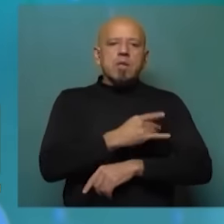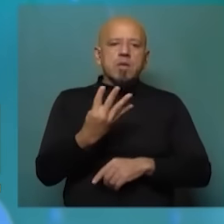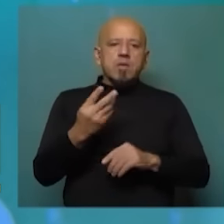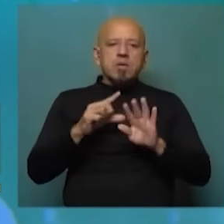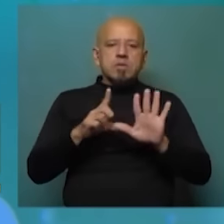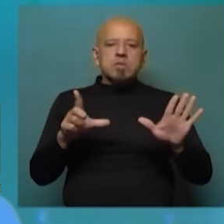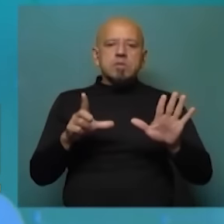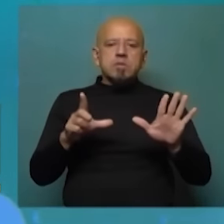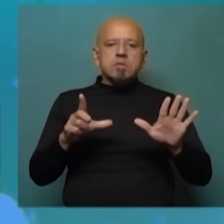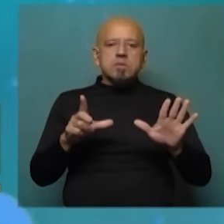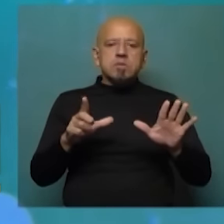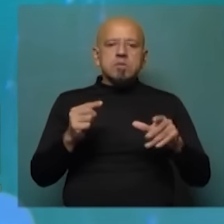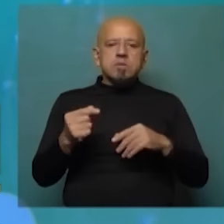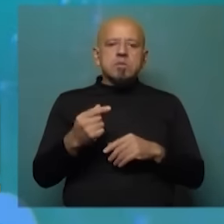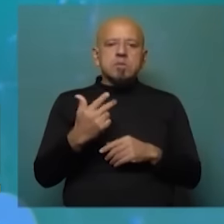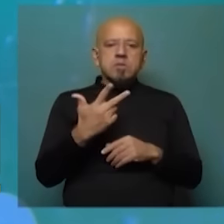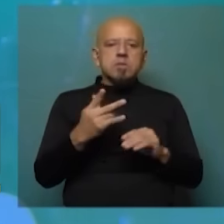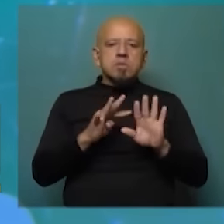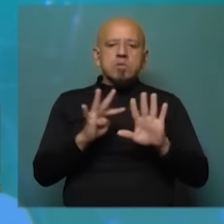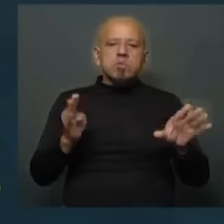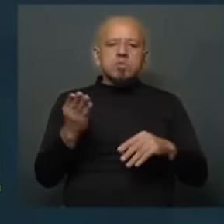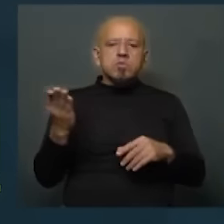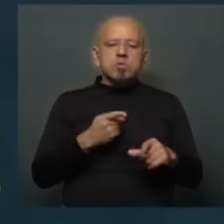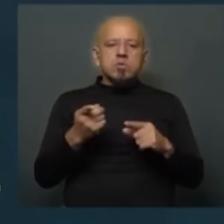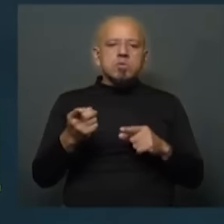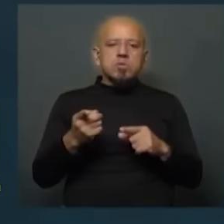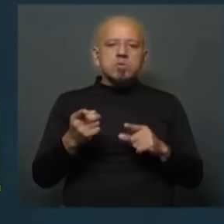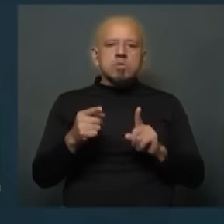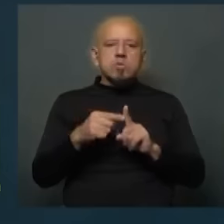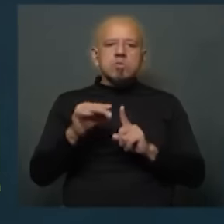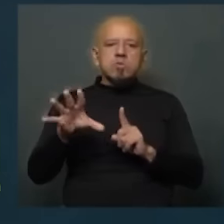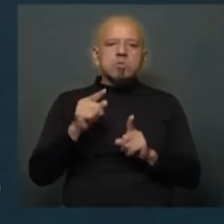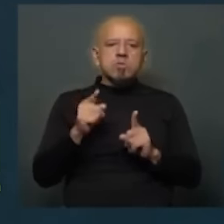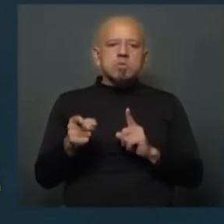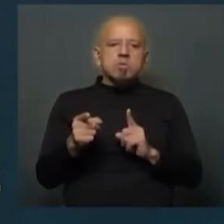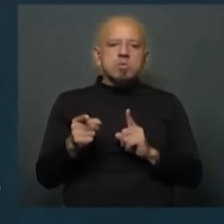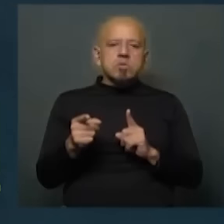y Cose 39% es el número exacto de la usina. Ese es el número exacto que tenemos.